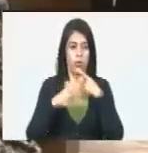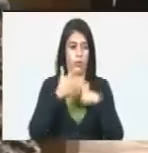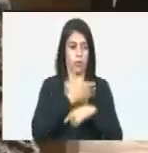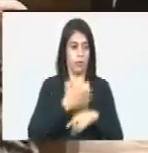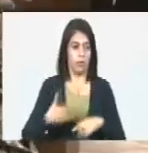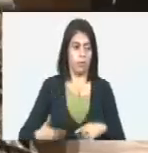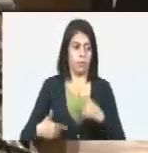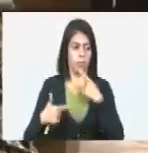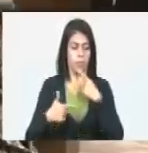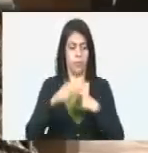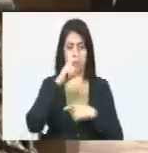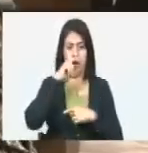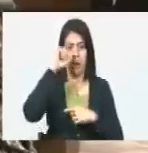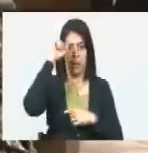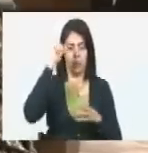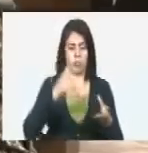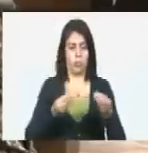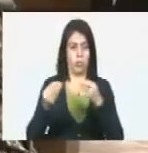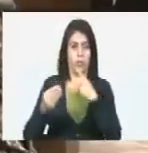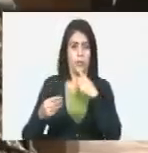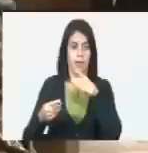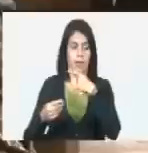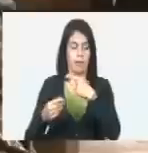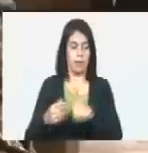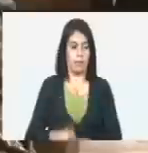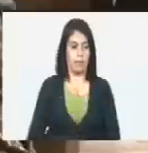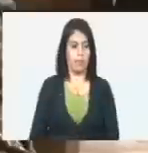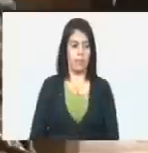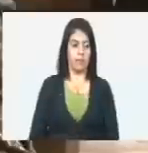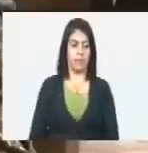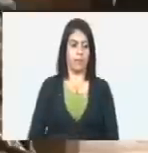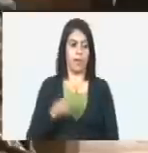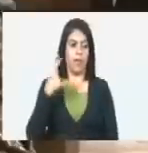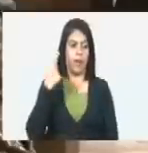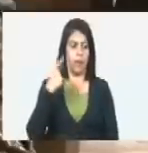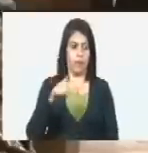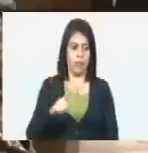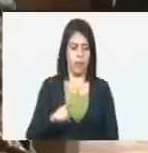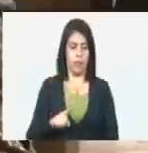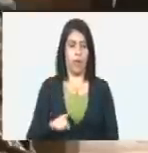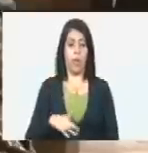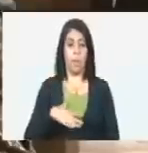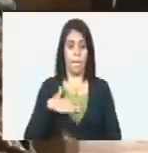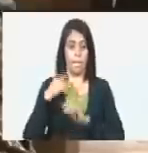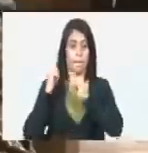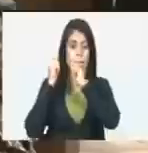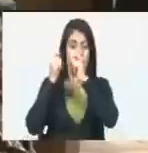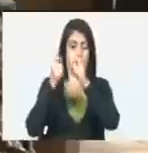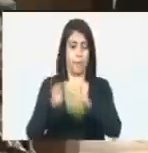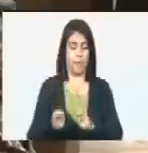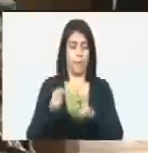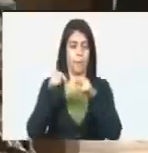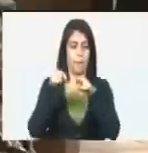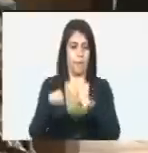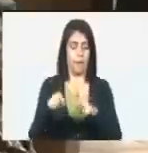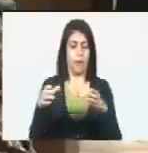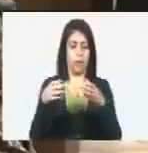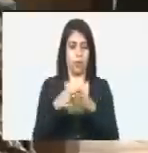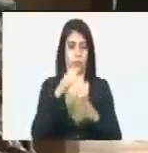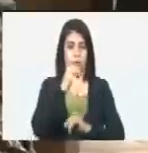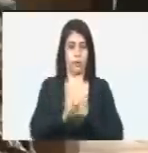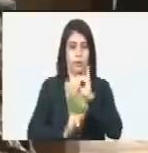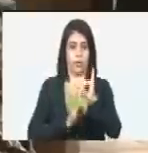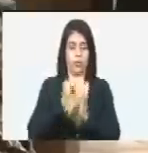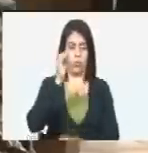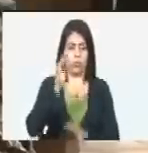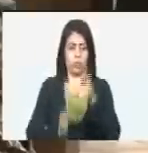Maduro, señalando que le había dado competencia y jurisdicción a la Corte Internacional de